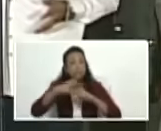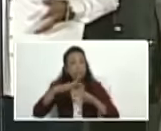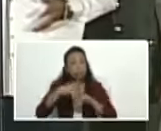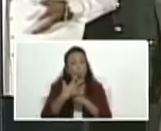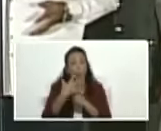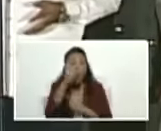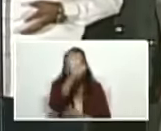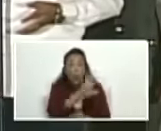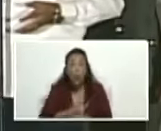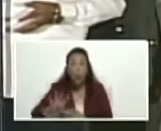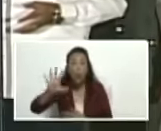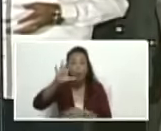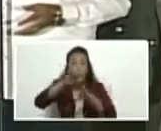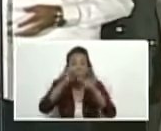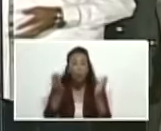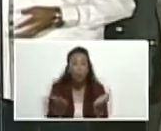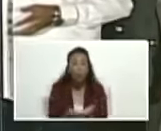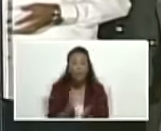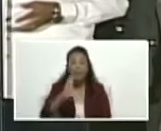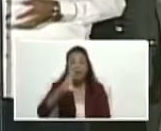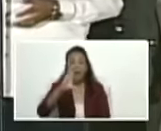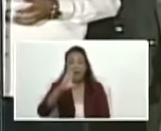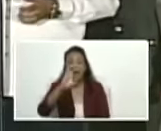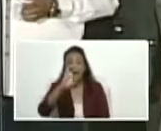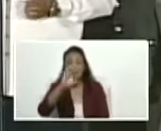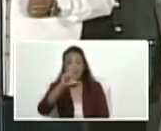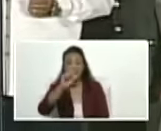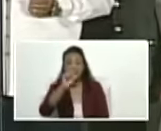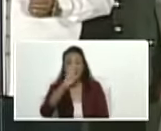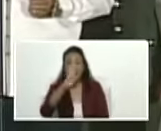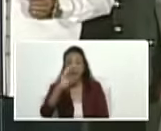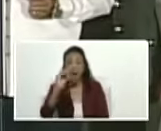el continente, la reunión de la CELAP el día de hoy,